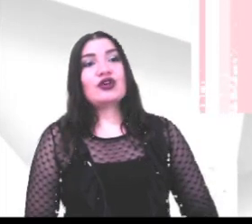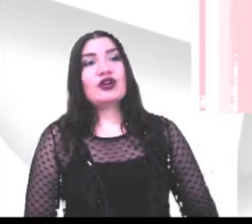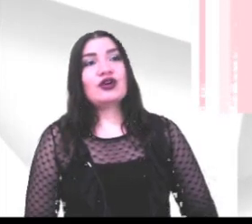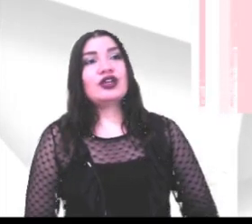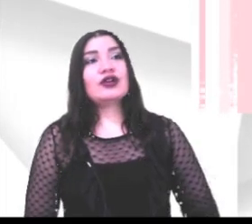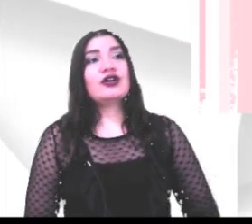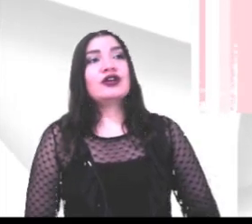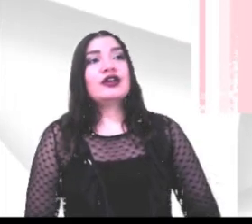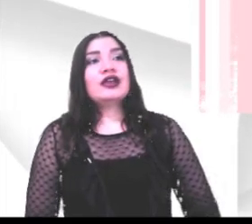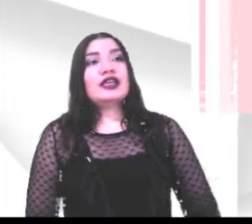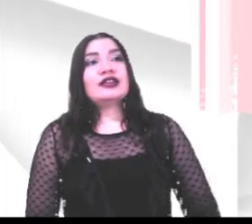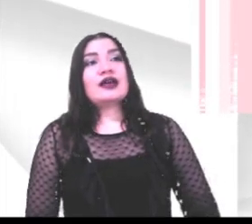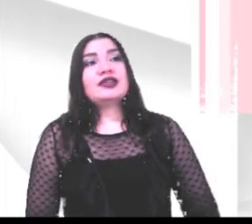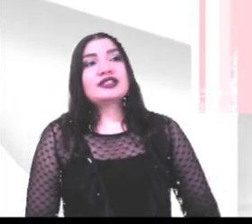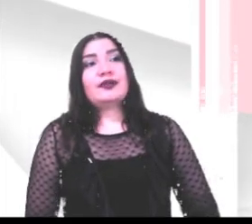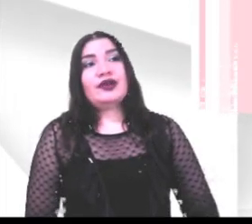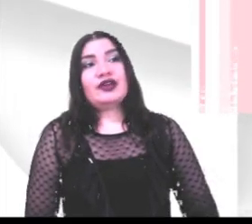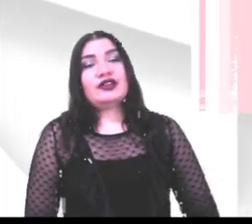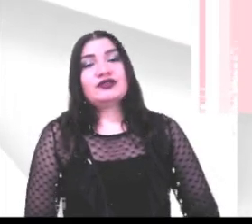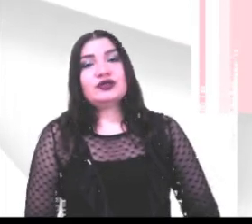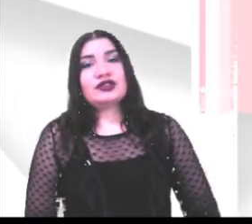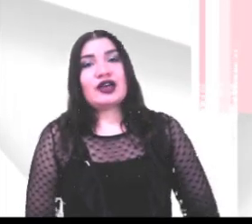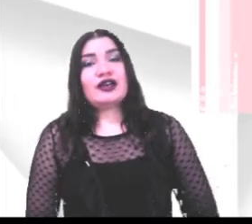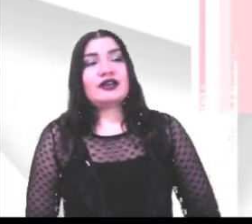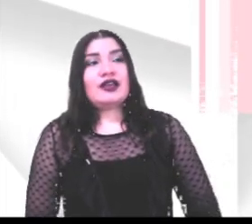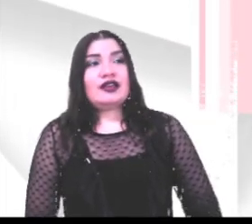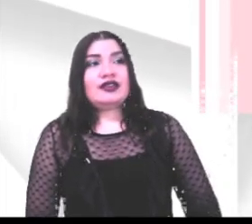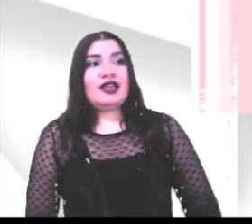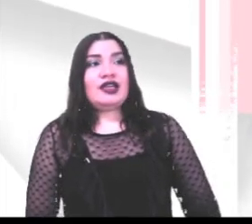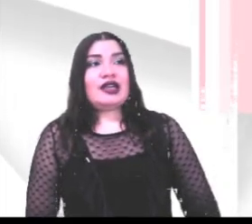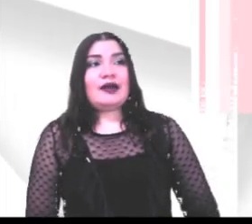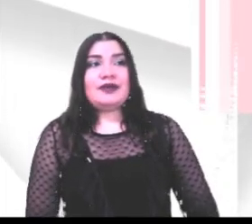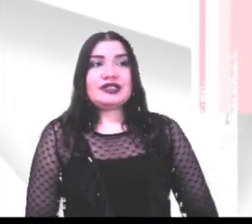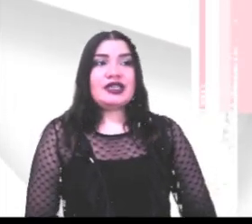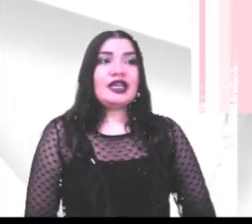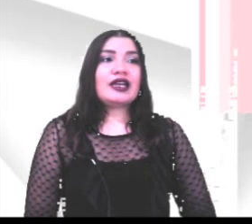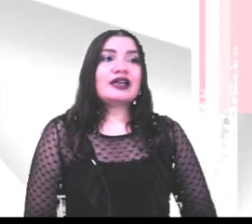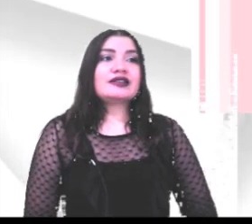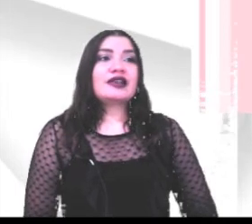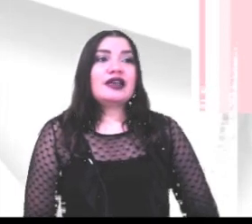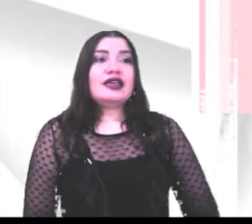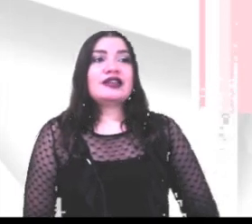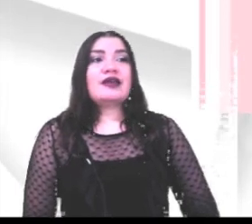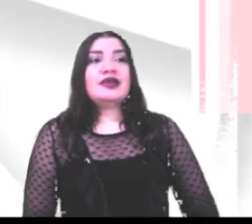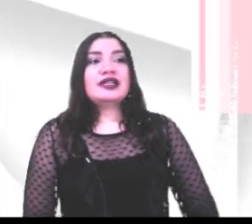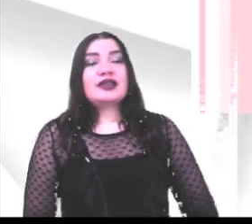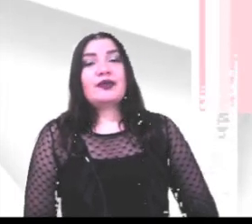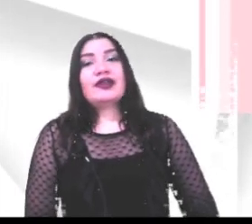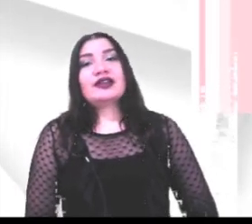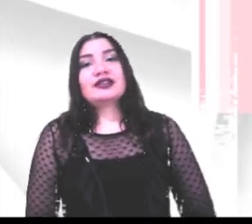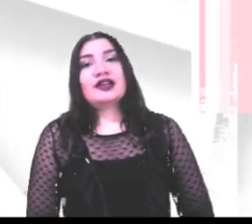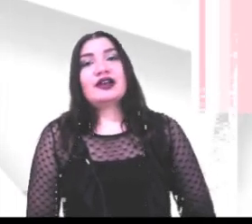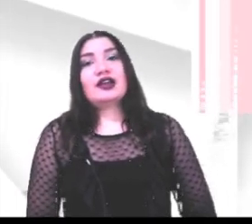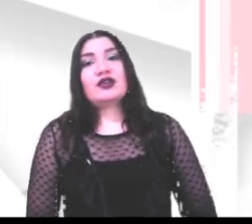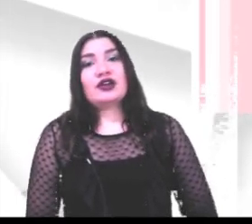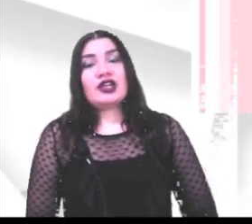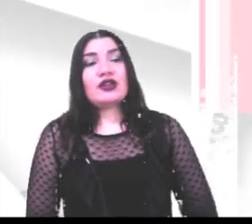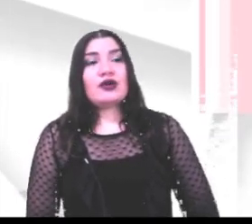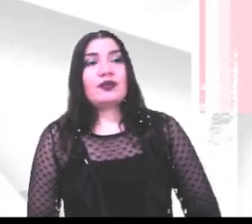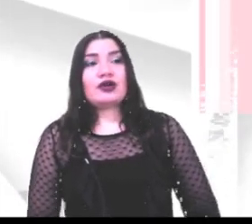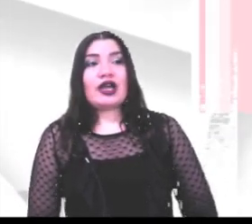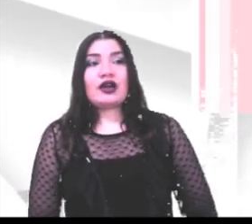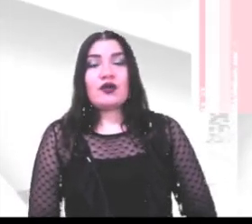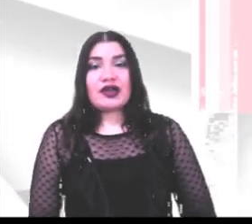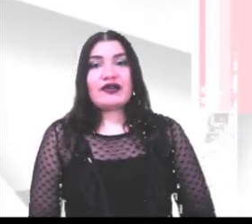un zoológico y también se puede disfrutar de las piscinas y también se puede hacer el recorrido